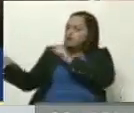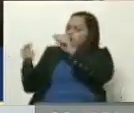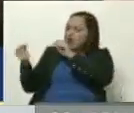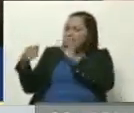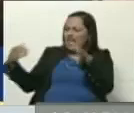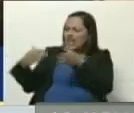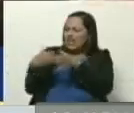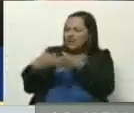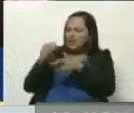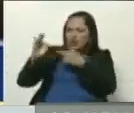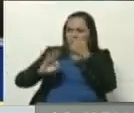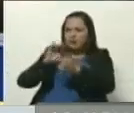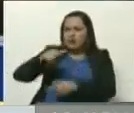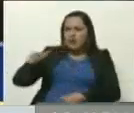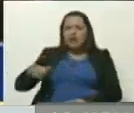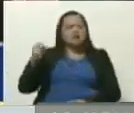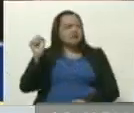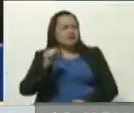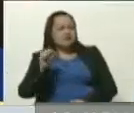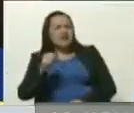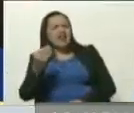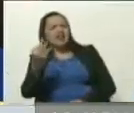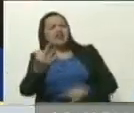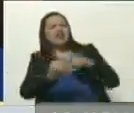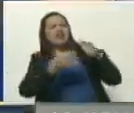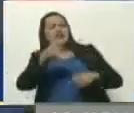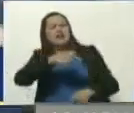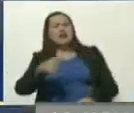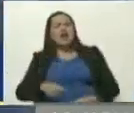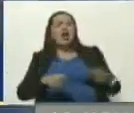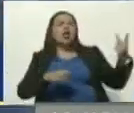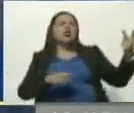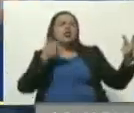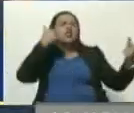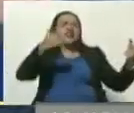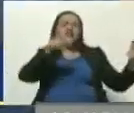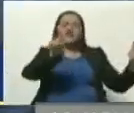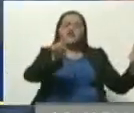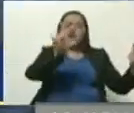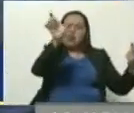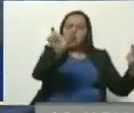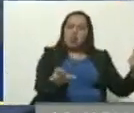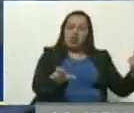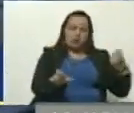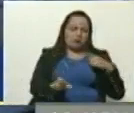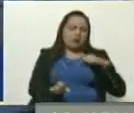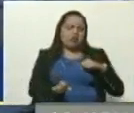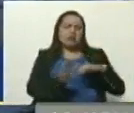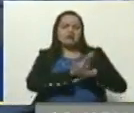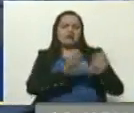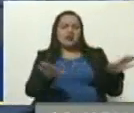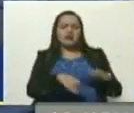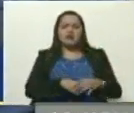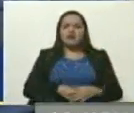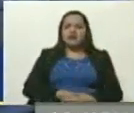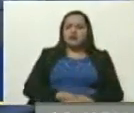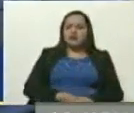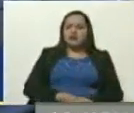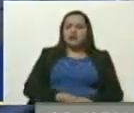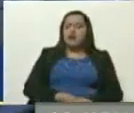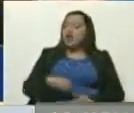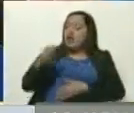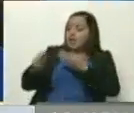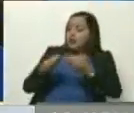que eran 3 personas. Sí, 3 personas. Teléfono. 3 personas, 2 teléfonos, un estabilizador y una balita. Y ahí, bueno, sale el programa. Parte de lo que